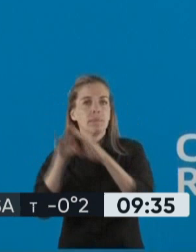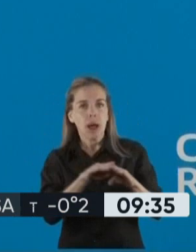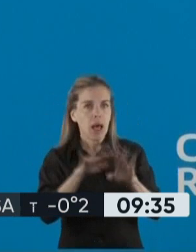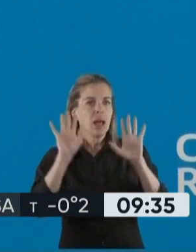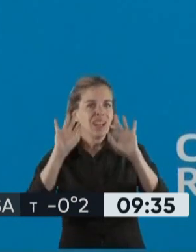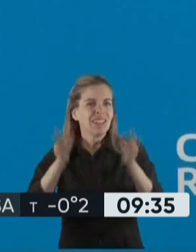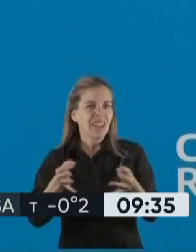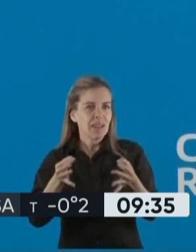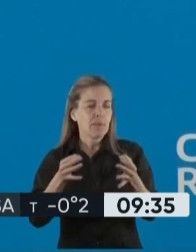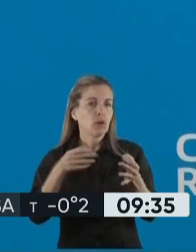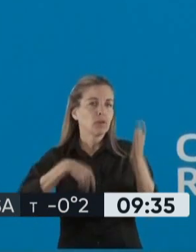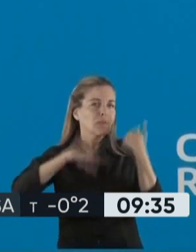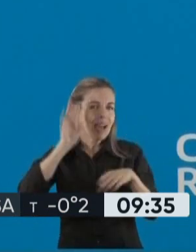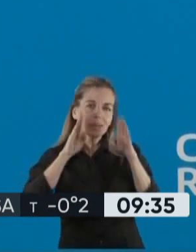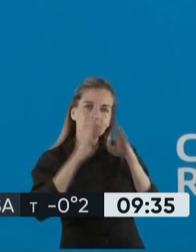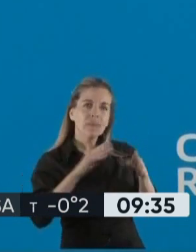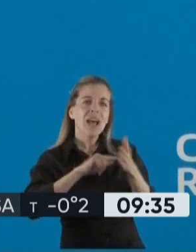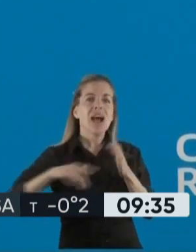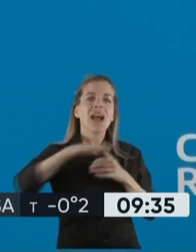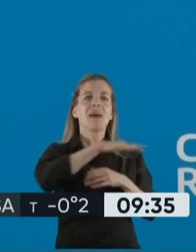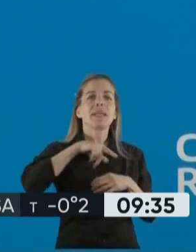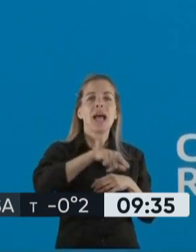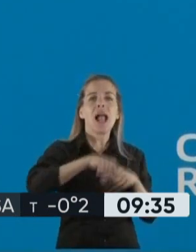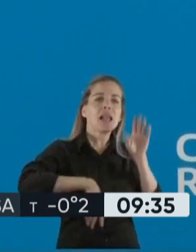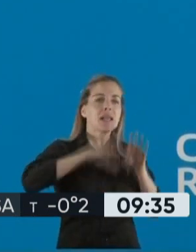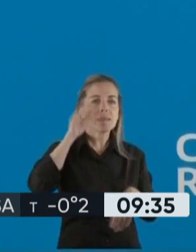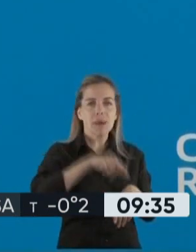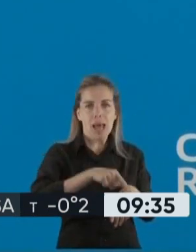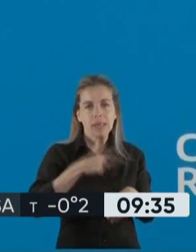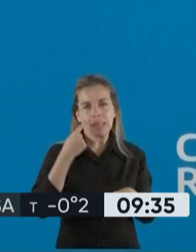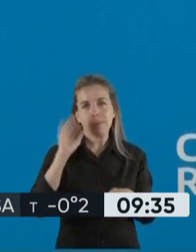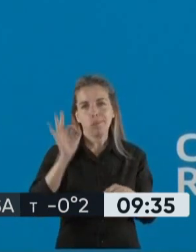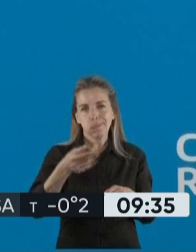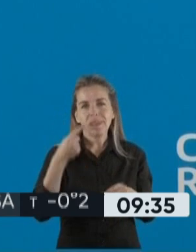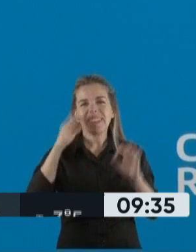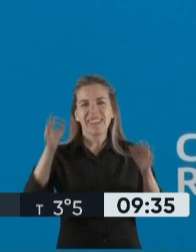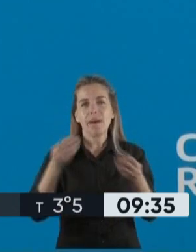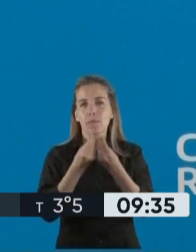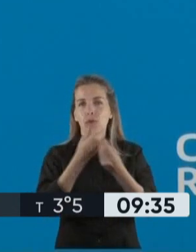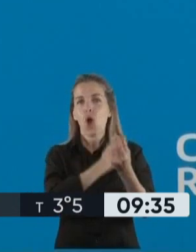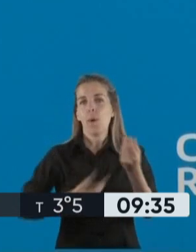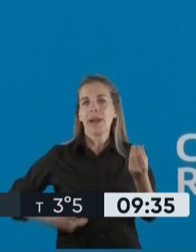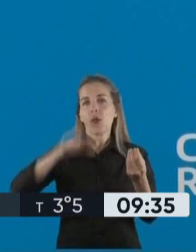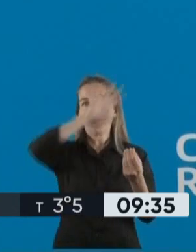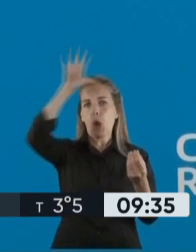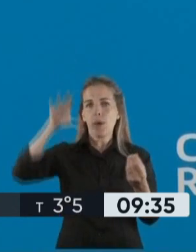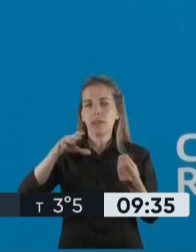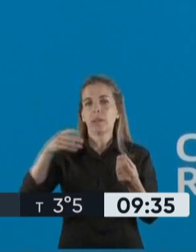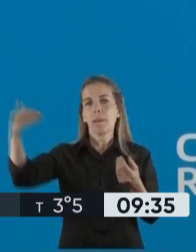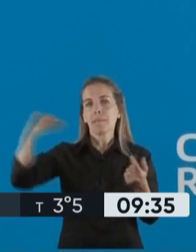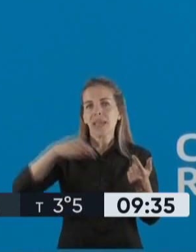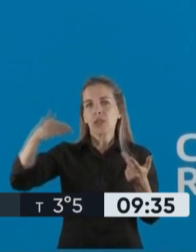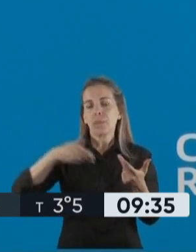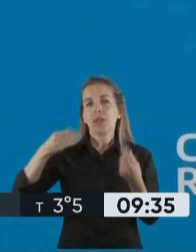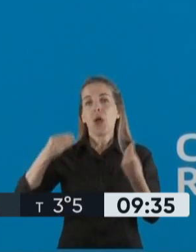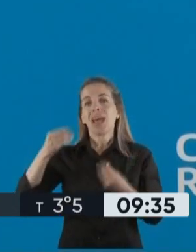muy concentrada en el AMBA en una cantidad de sentidos. Han visto la carta de los gobernadores pidiendo que la Corte se pronuncie de